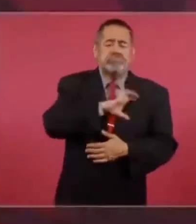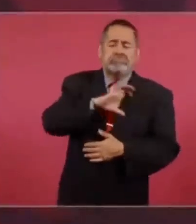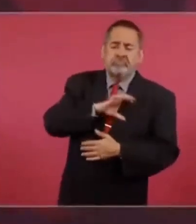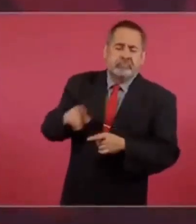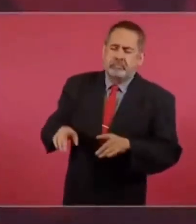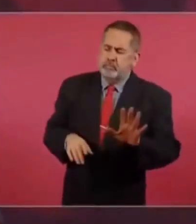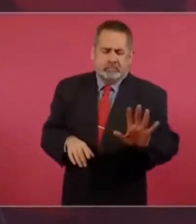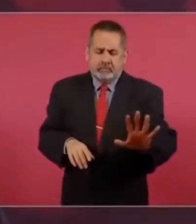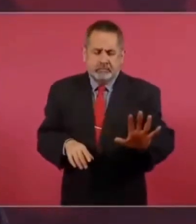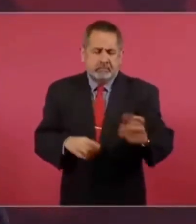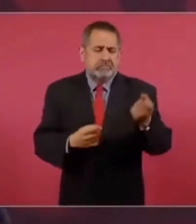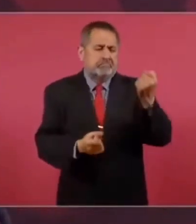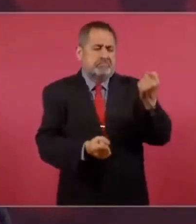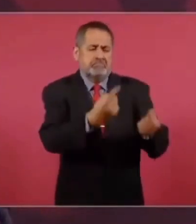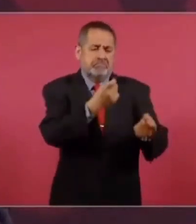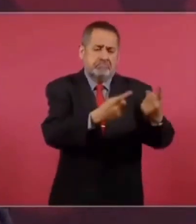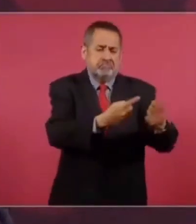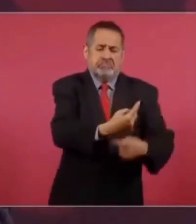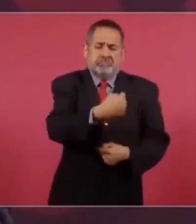para caerle bien a todos.